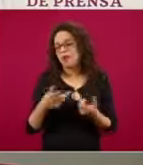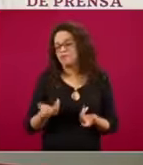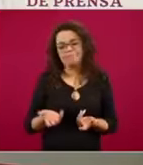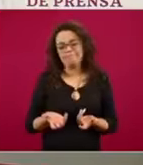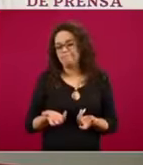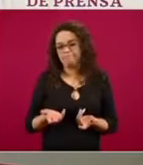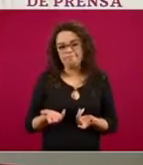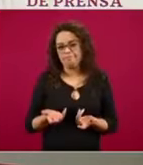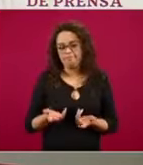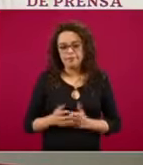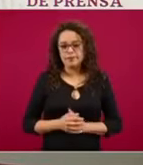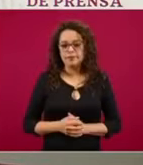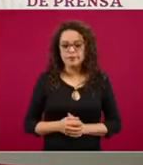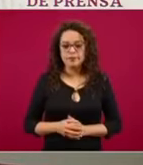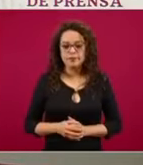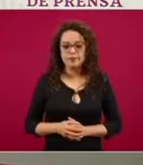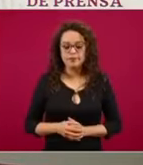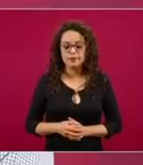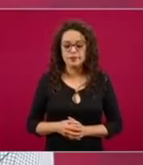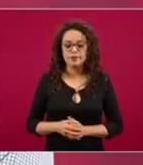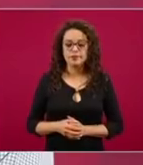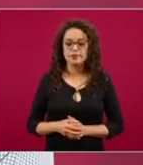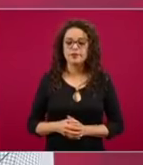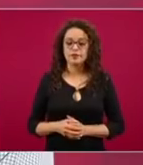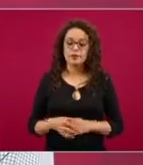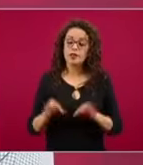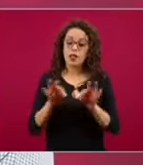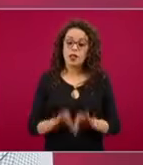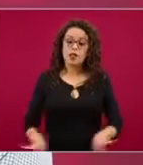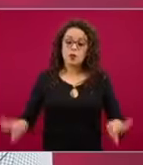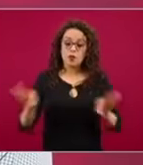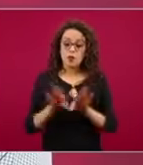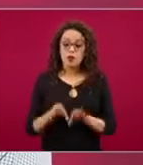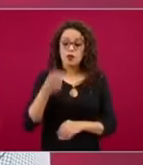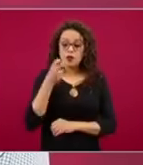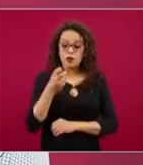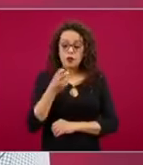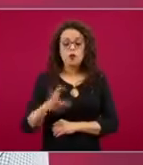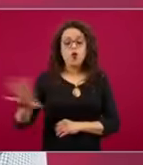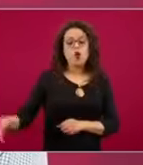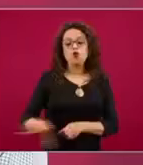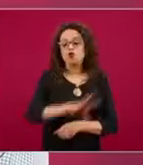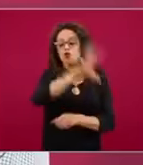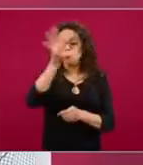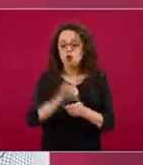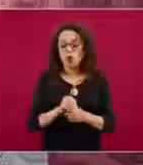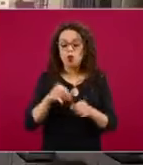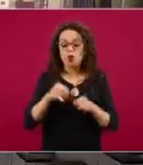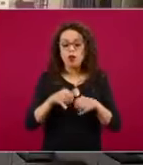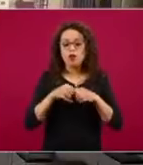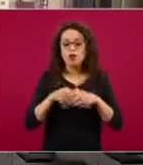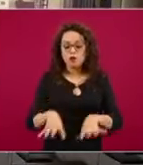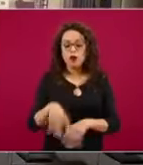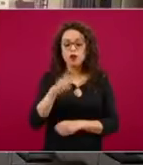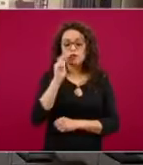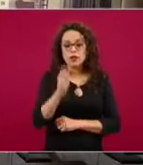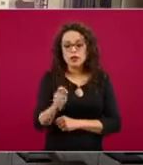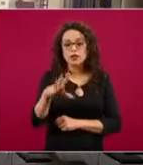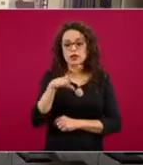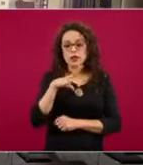aplicando la vacuna. Entonces, por eso es importante tener la información completa de todo lo que se está en su